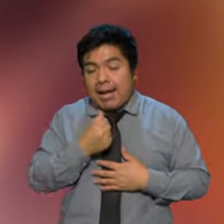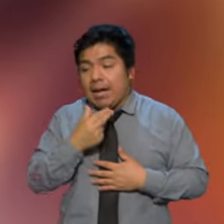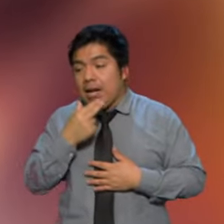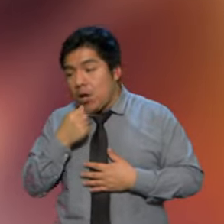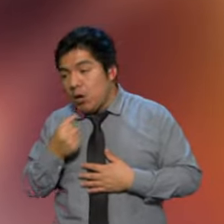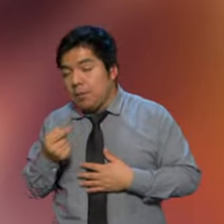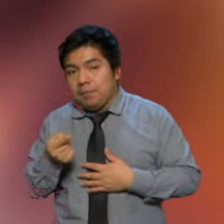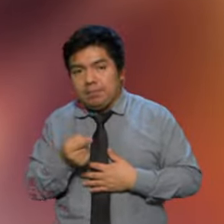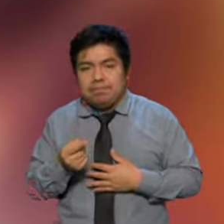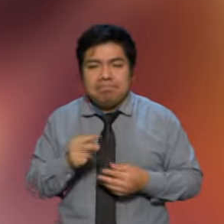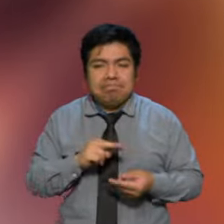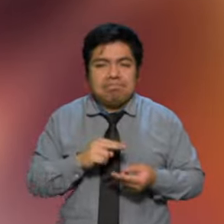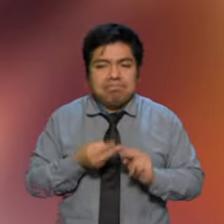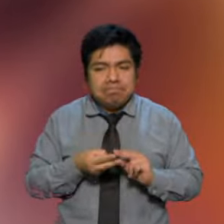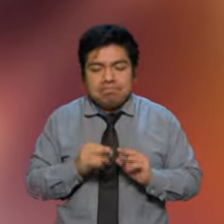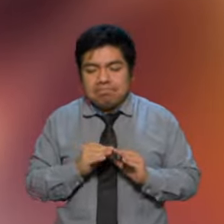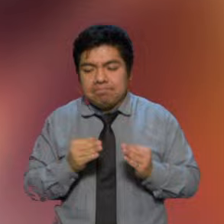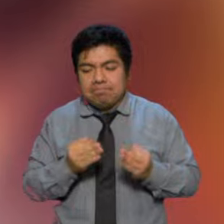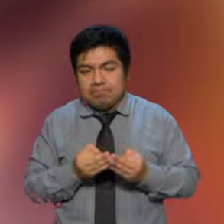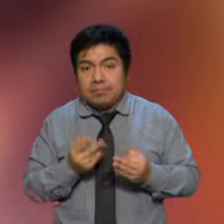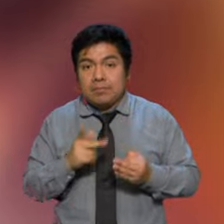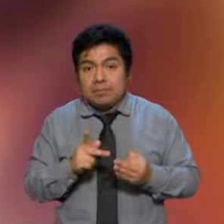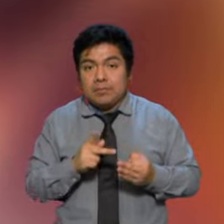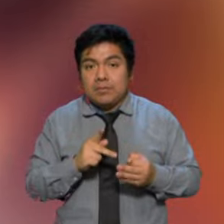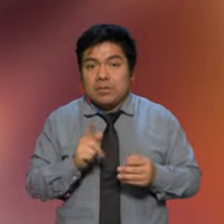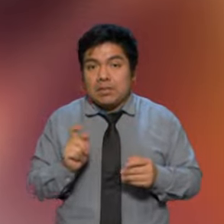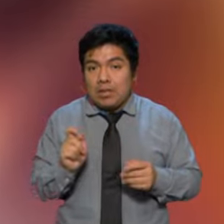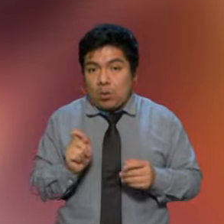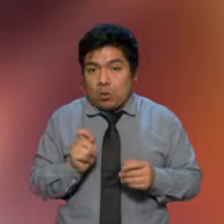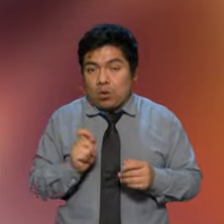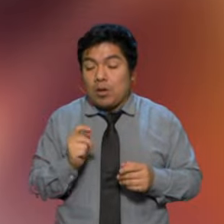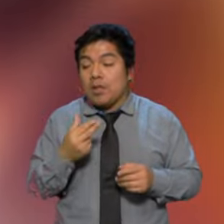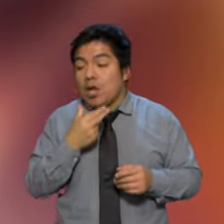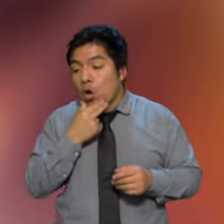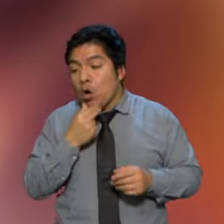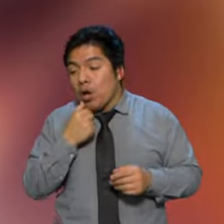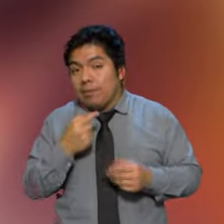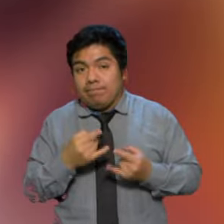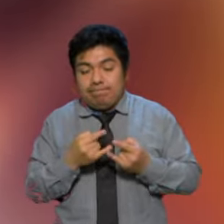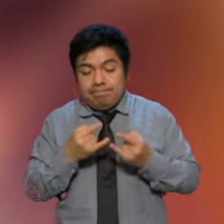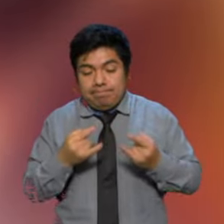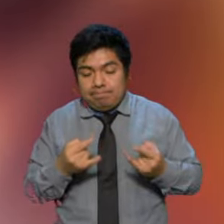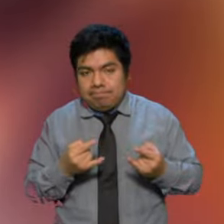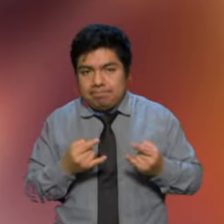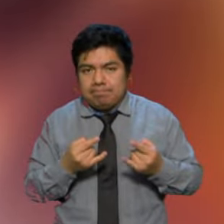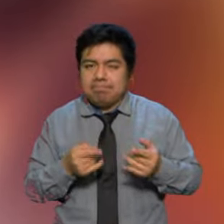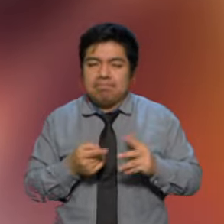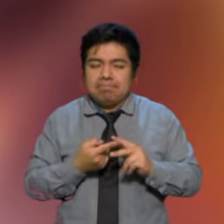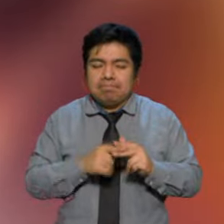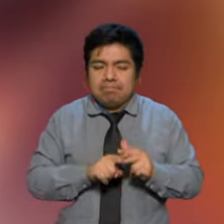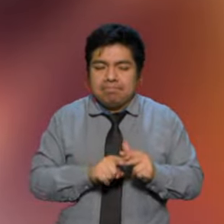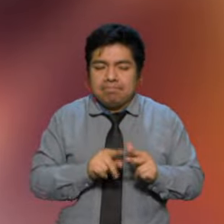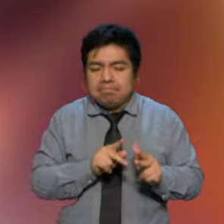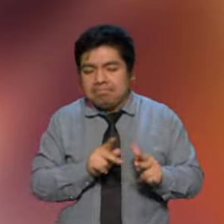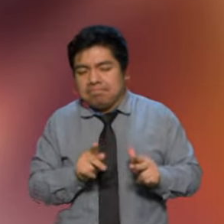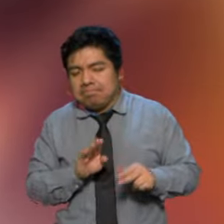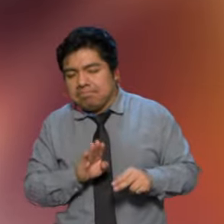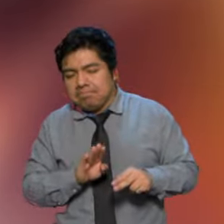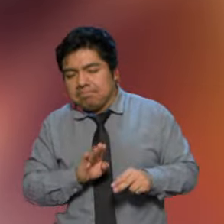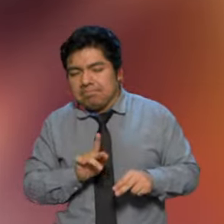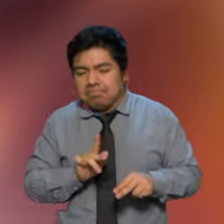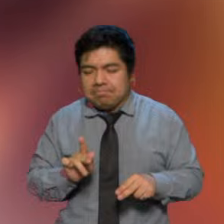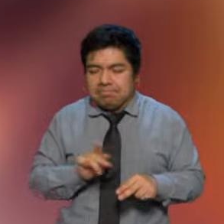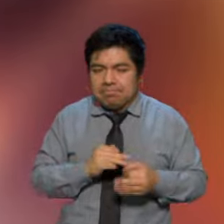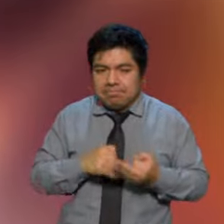falta, ¿no? Otra versión de una pareja, pero de hombres. Y entonces se cuenta una historia que, si bien empieza similar y si bien parece que es todo